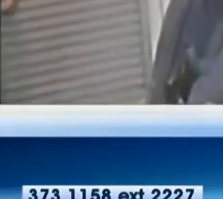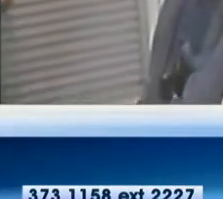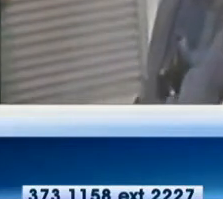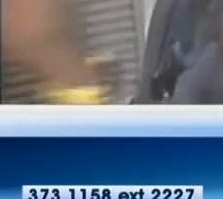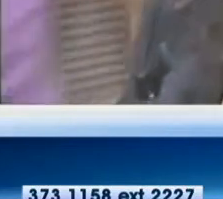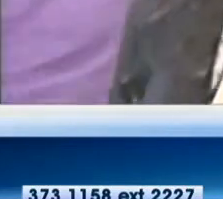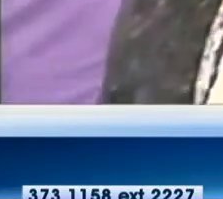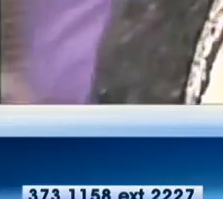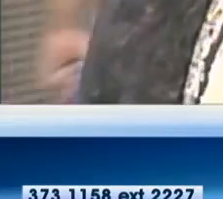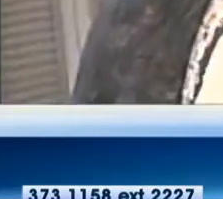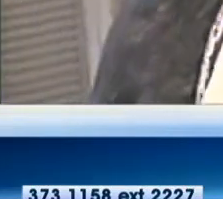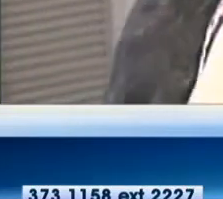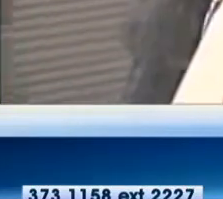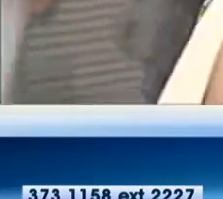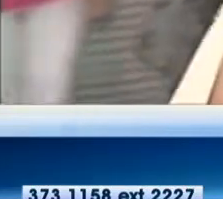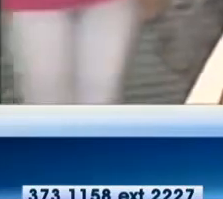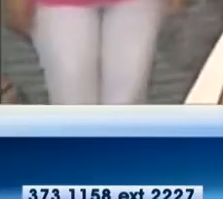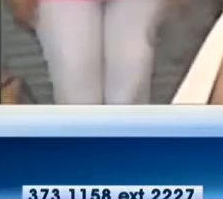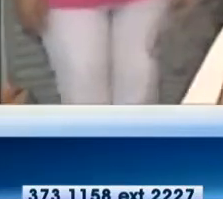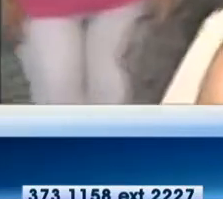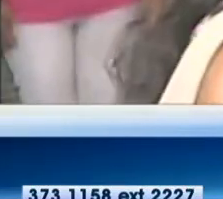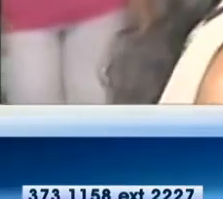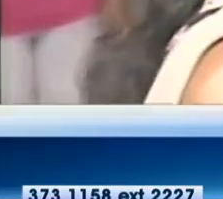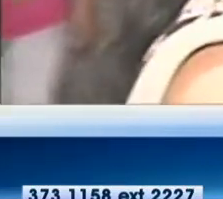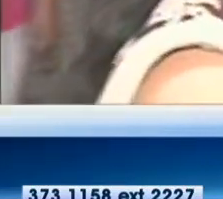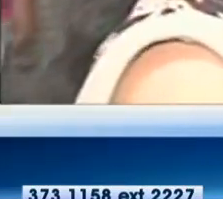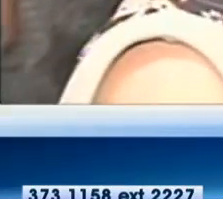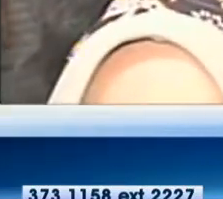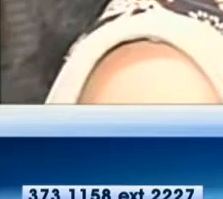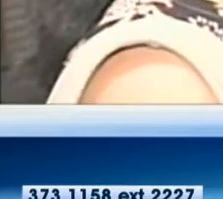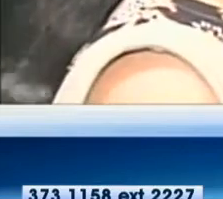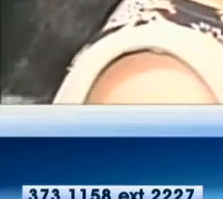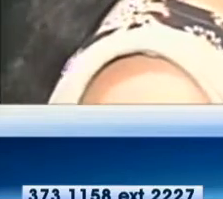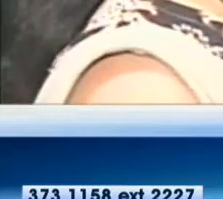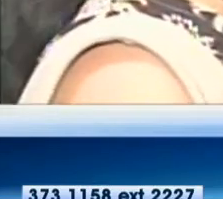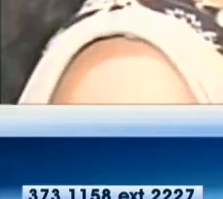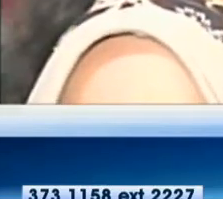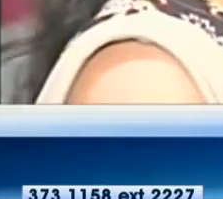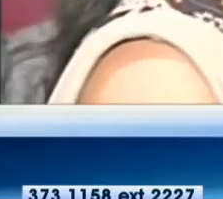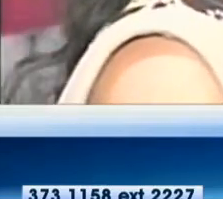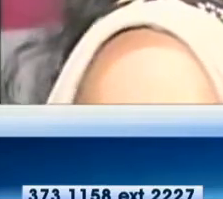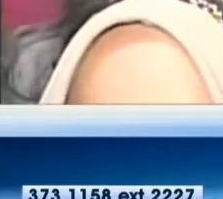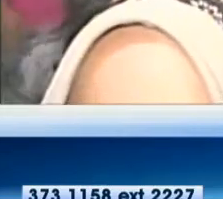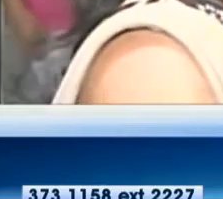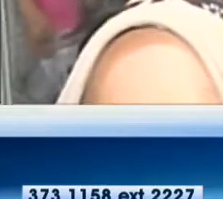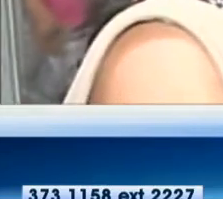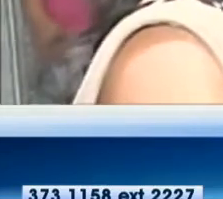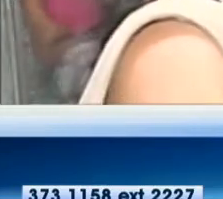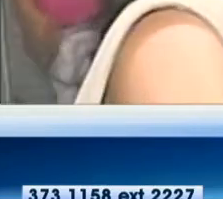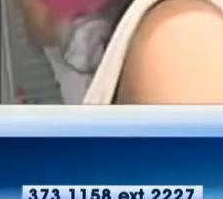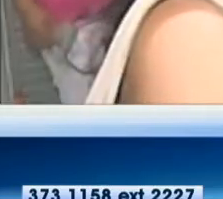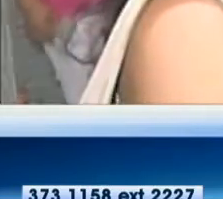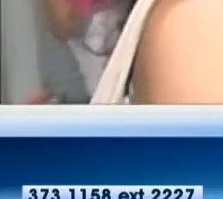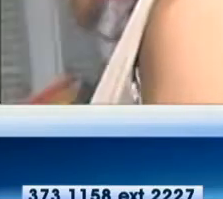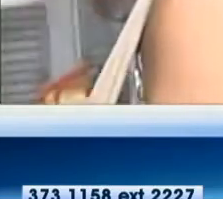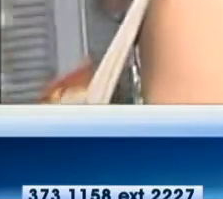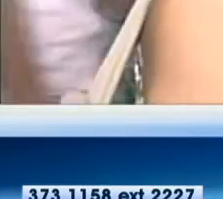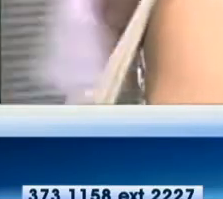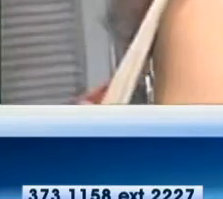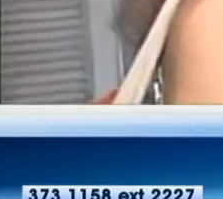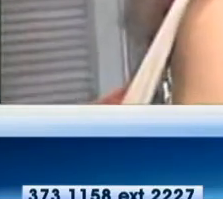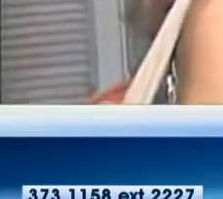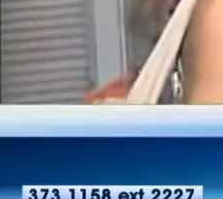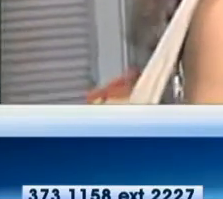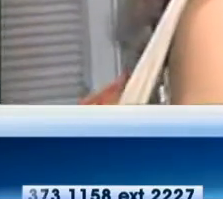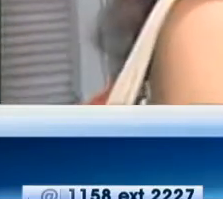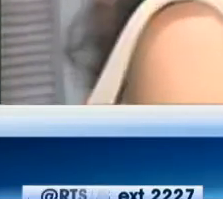a tu prójimo como a ti mismo. Hay que reflexionar en esta época, ¿no? Y estar en paz con todos. Así es, perdonar a todos. ¿Va a perdonar a sus